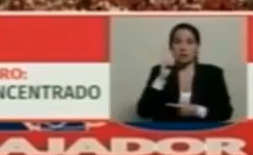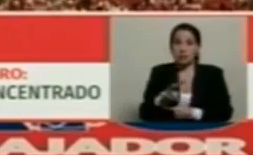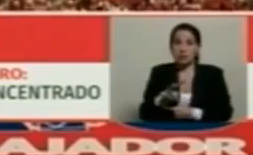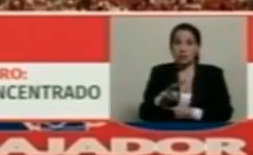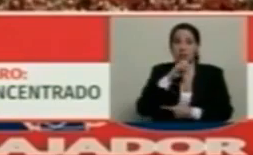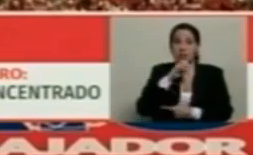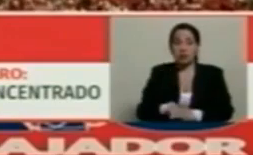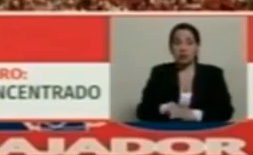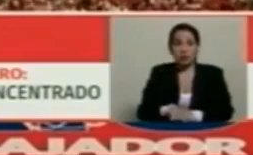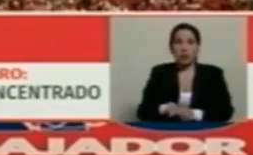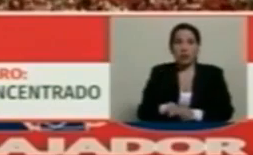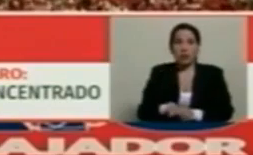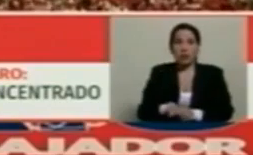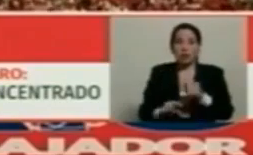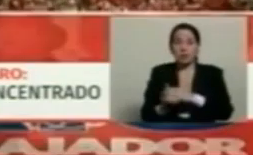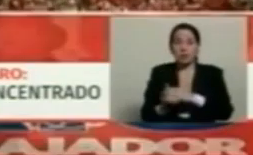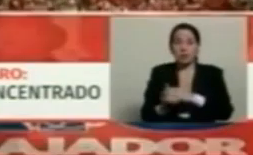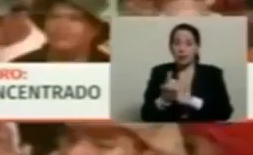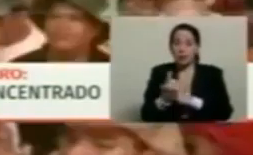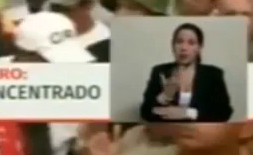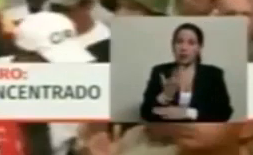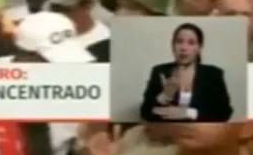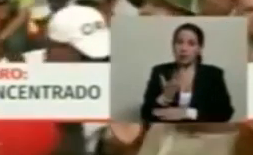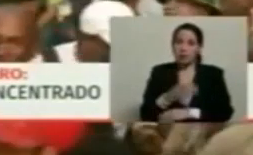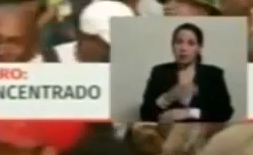de los primeros de mayo.